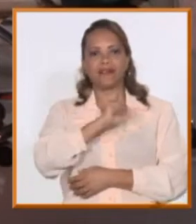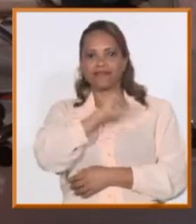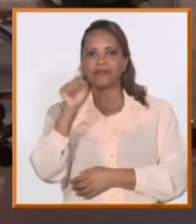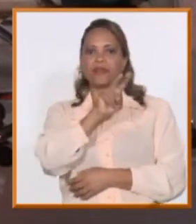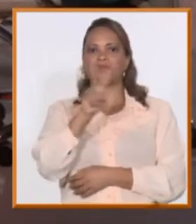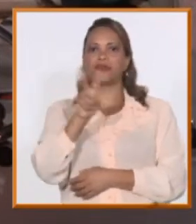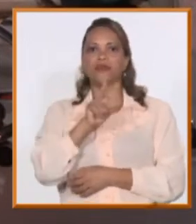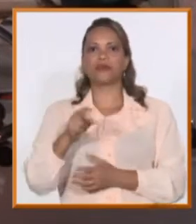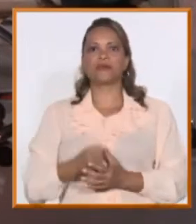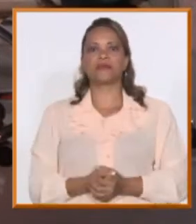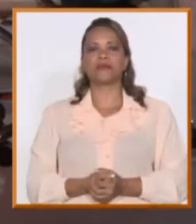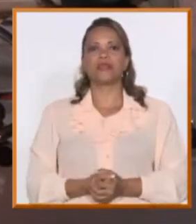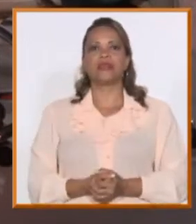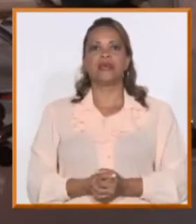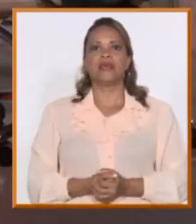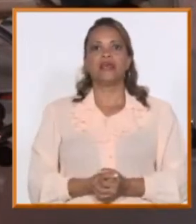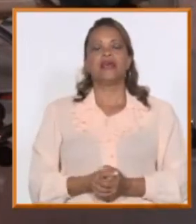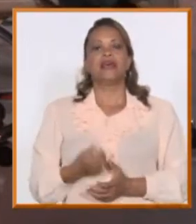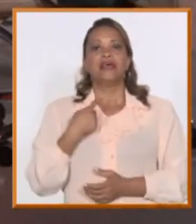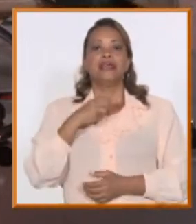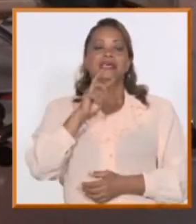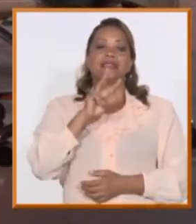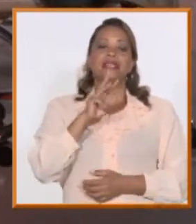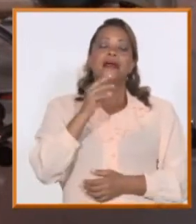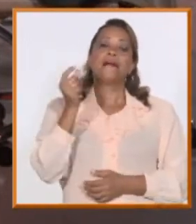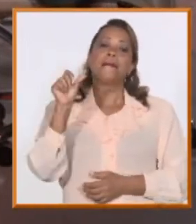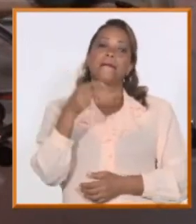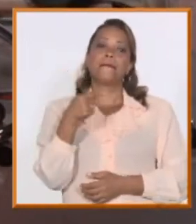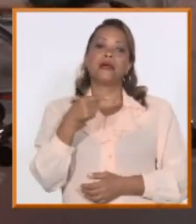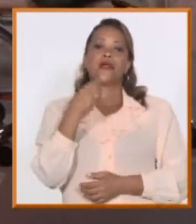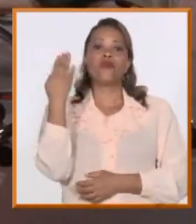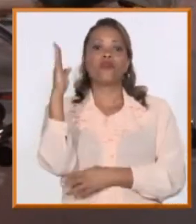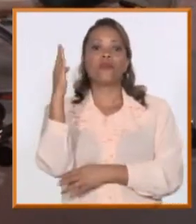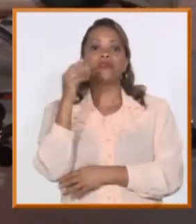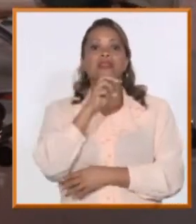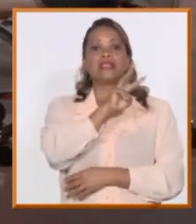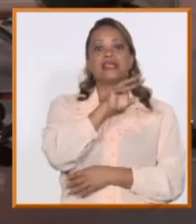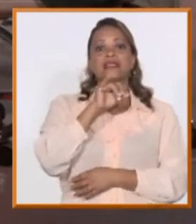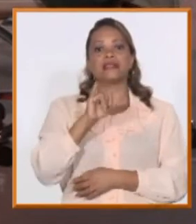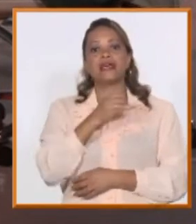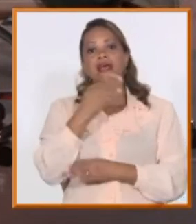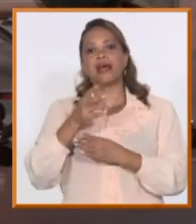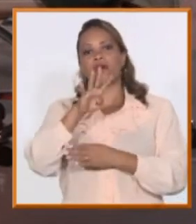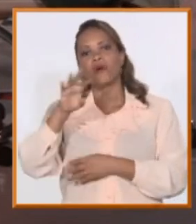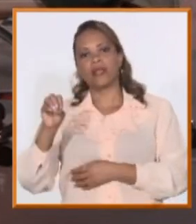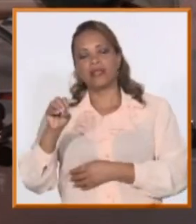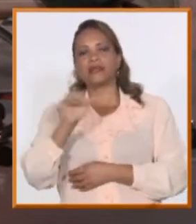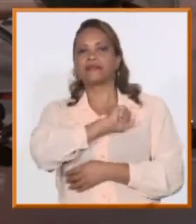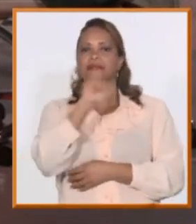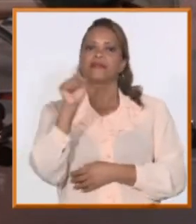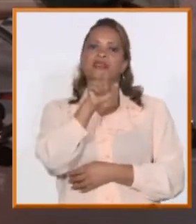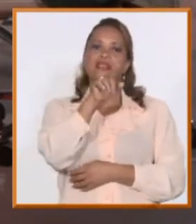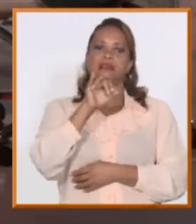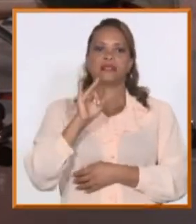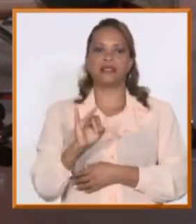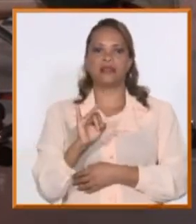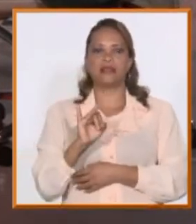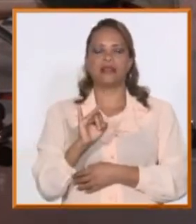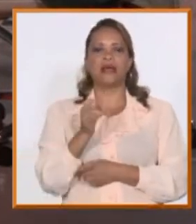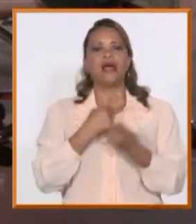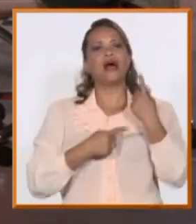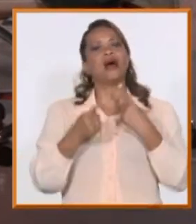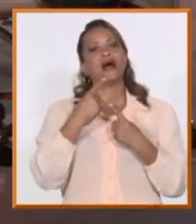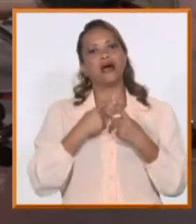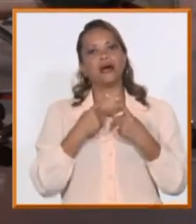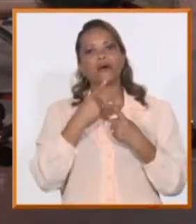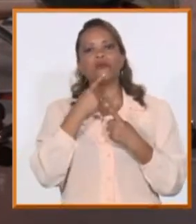22 y se obtienen 30, o sea, 3 menos que en Lima. Y los bronces eran de 36 a 40 y bueno, se obtienen 17 porque muchos títulos que no